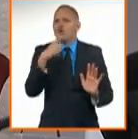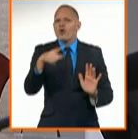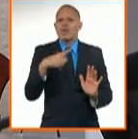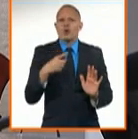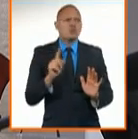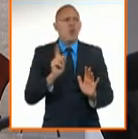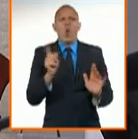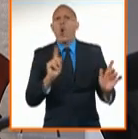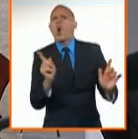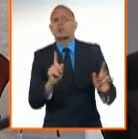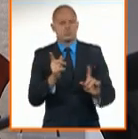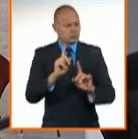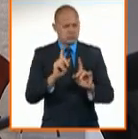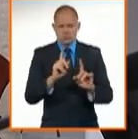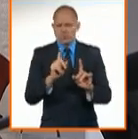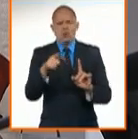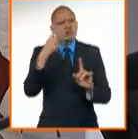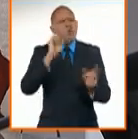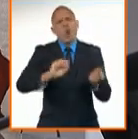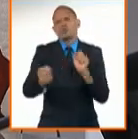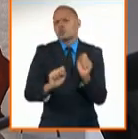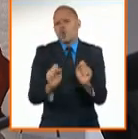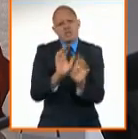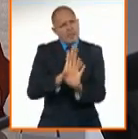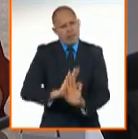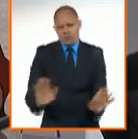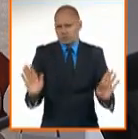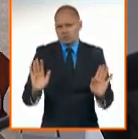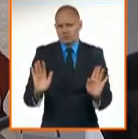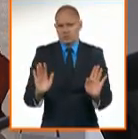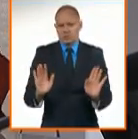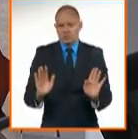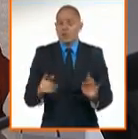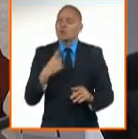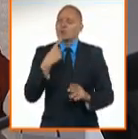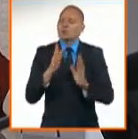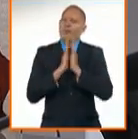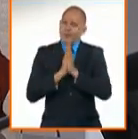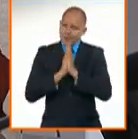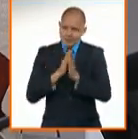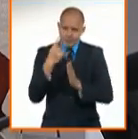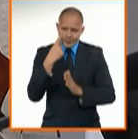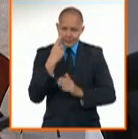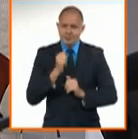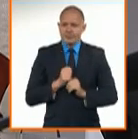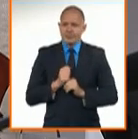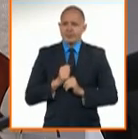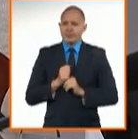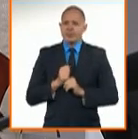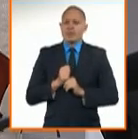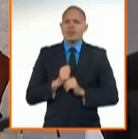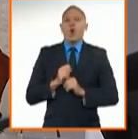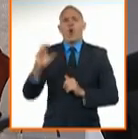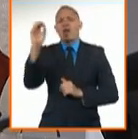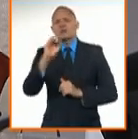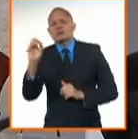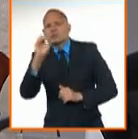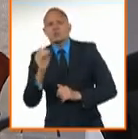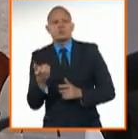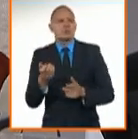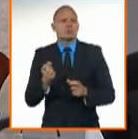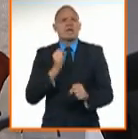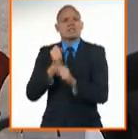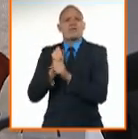a las organizaciones laborales o sea los colectivos laborales a la administración de los centros